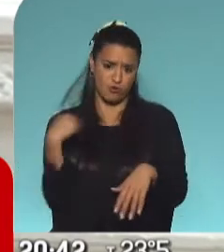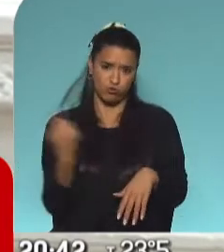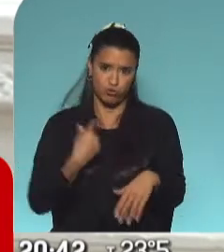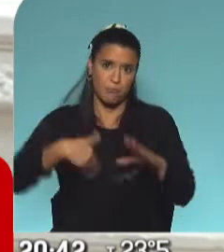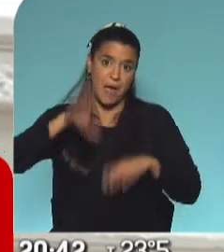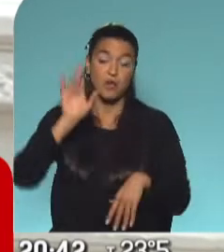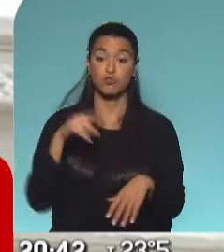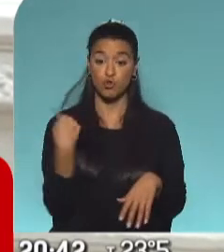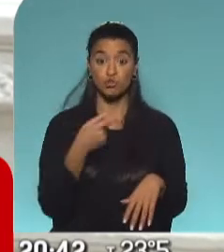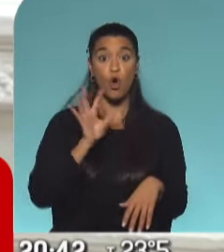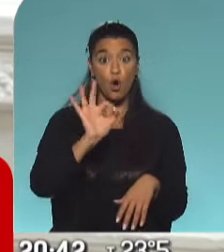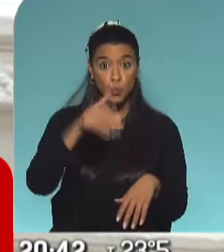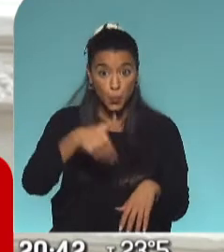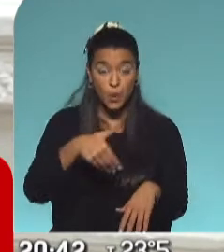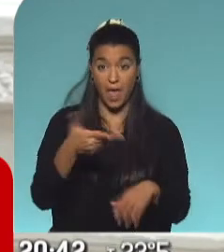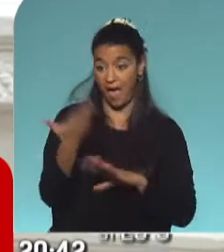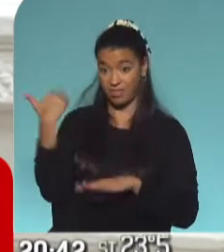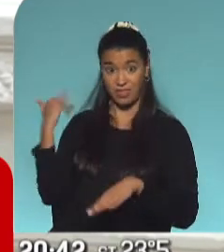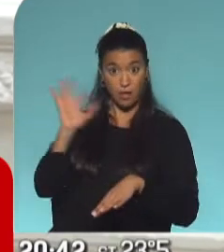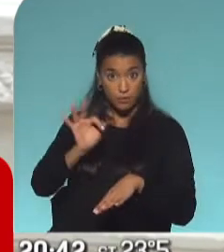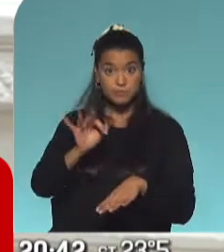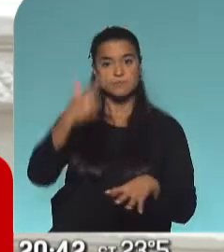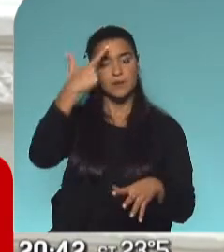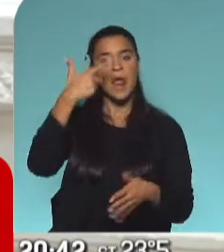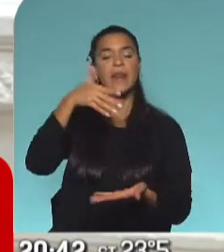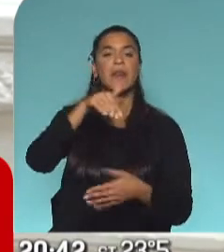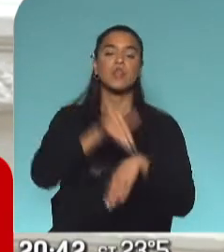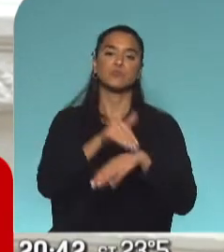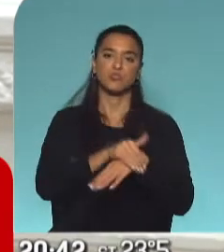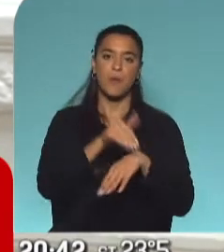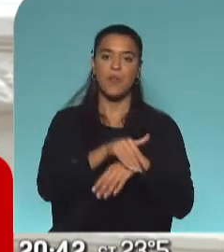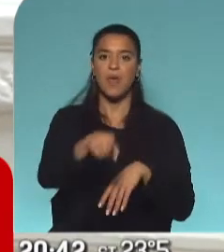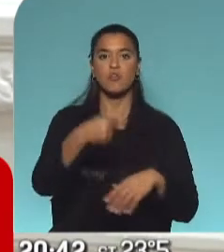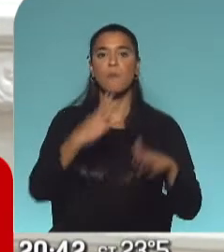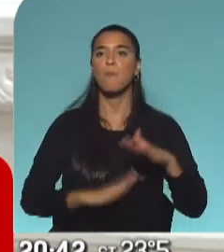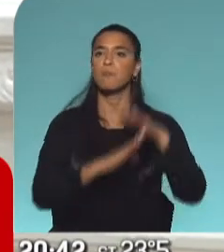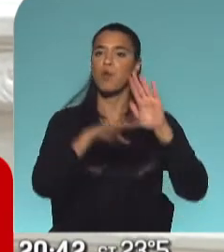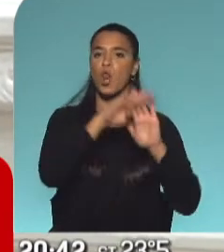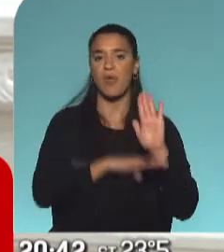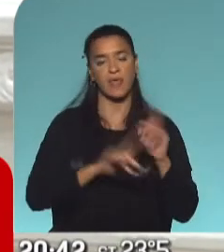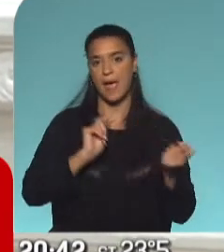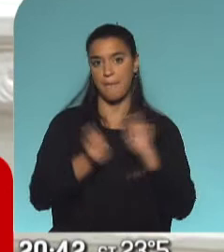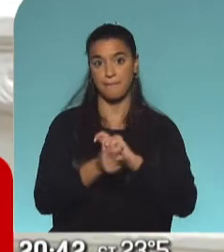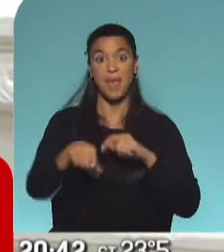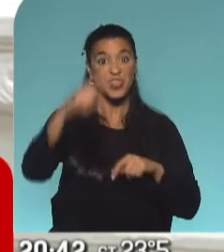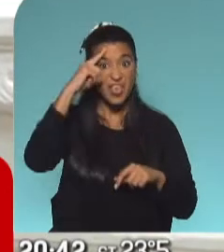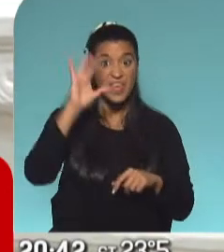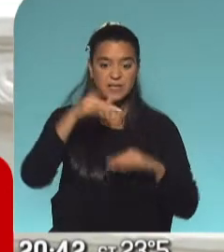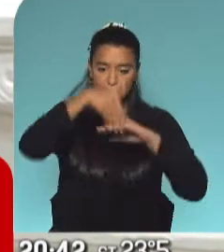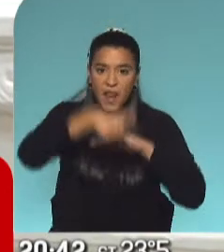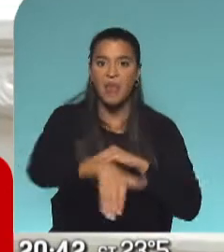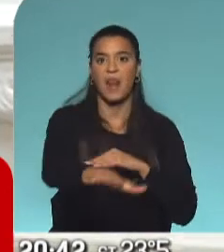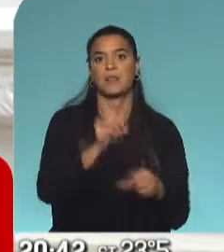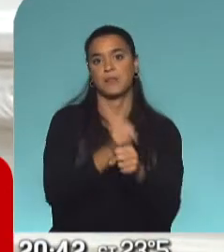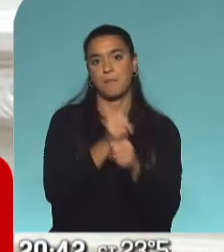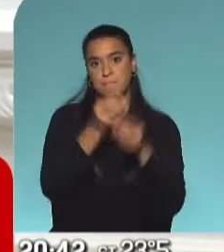en octubre, cuando nos comprometimos con los argentinos y argentinas a cambiar las prioridades, bueno, a partir del 10 de diciembre empezamos a trabajar